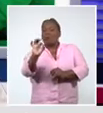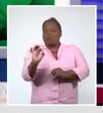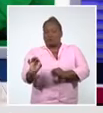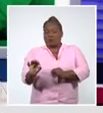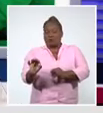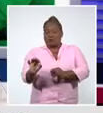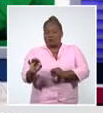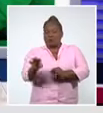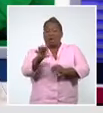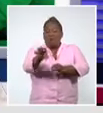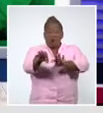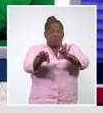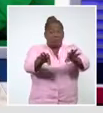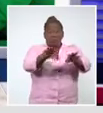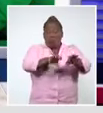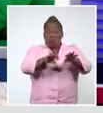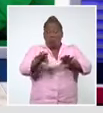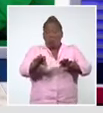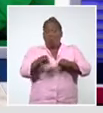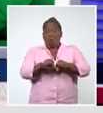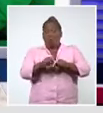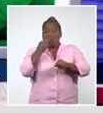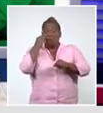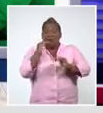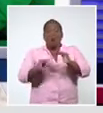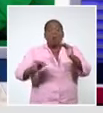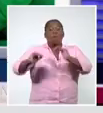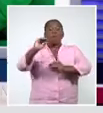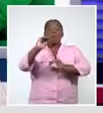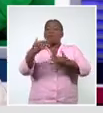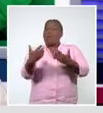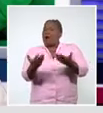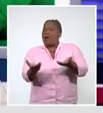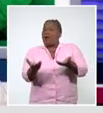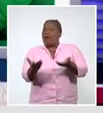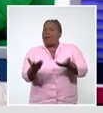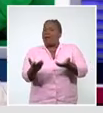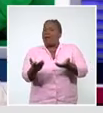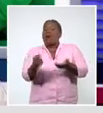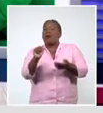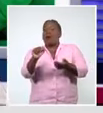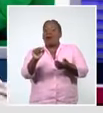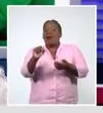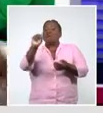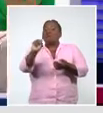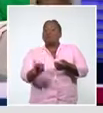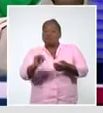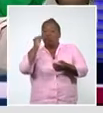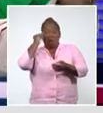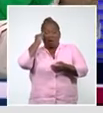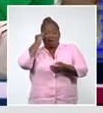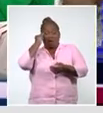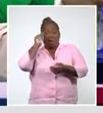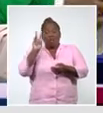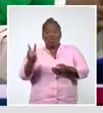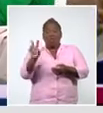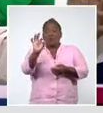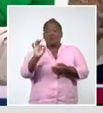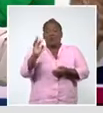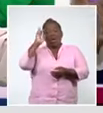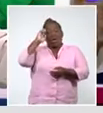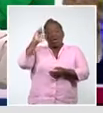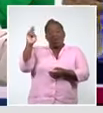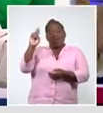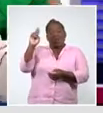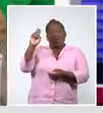que registraron leves aumentos fueron el sur de Asia con un 2%. Acuérdense que Asia logró controlar